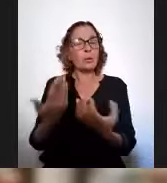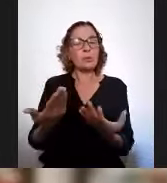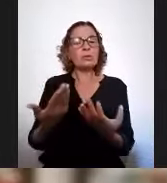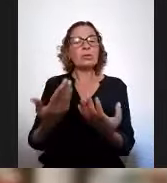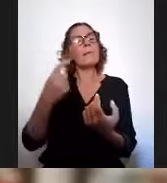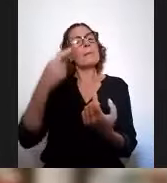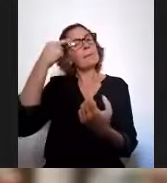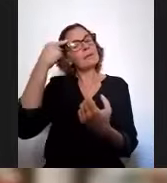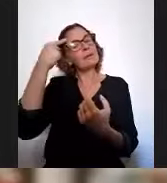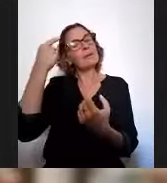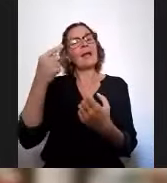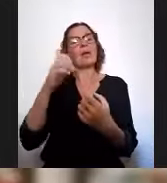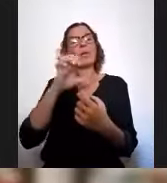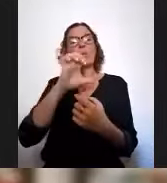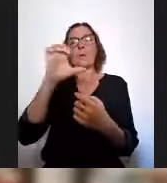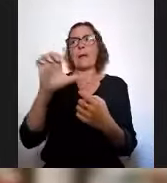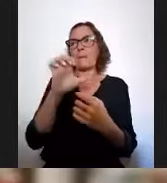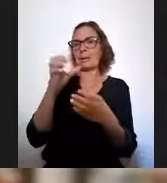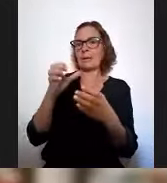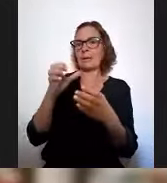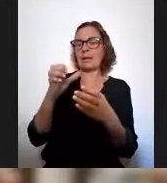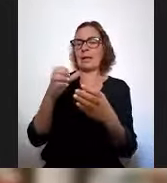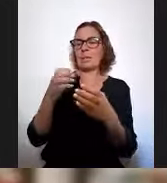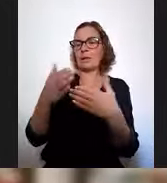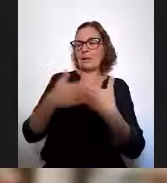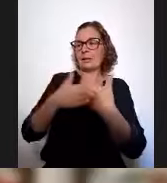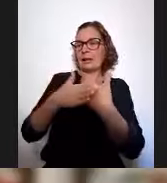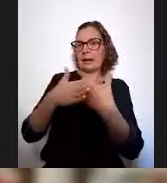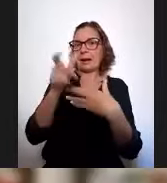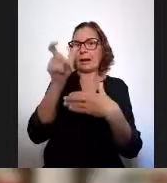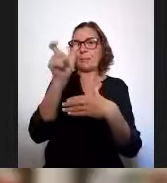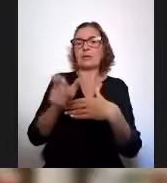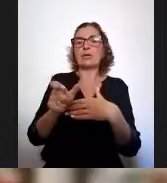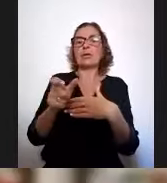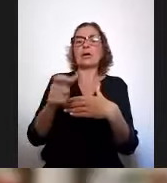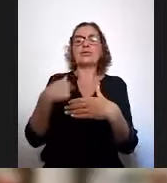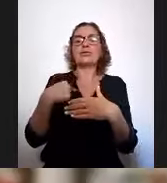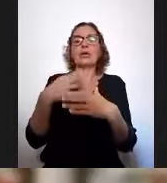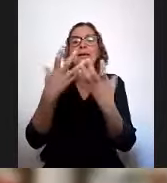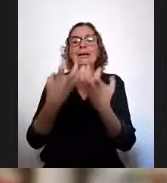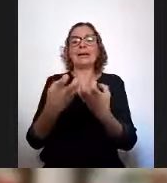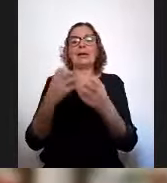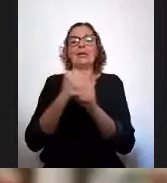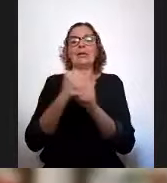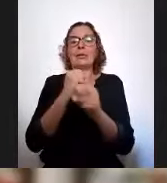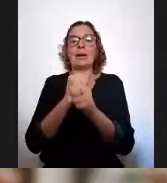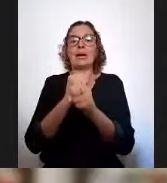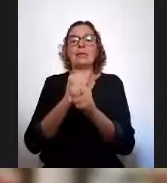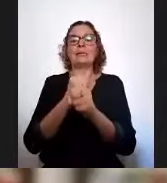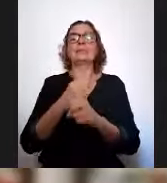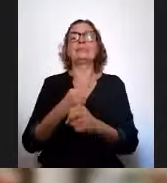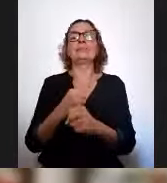crear una empresa para estar cerca de las personas que, con las que quiero trabajar. A ver,